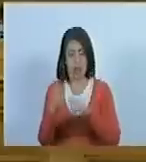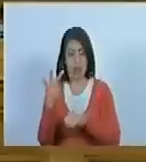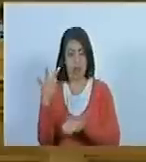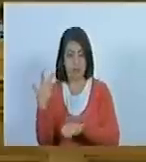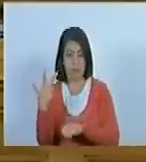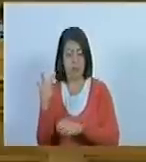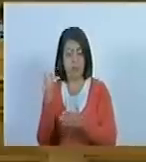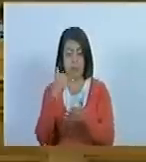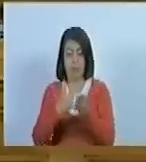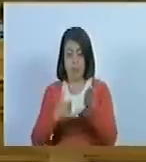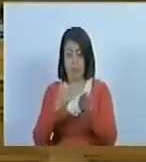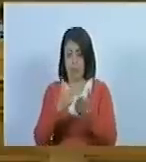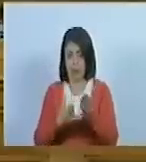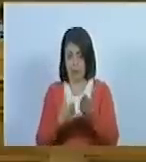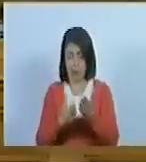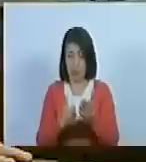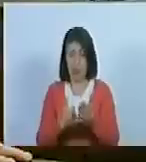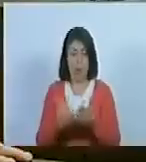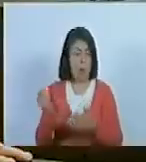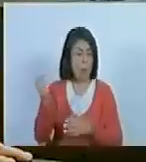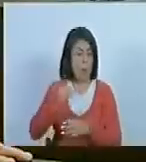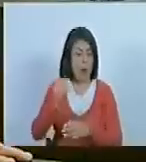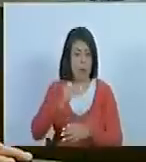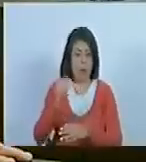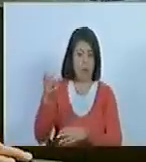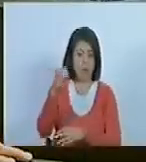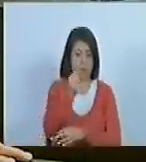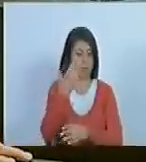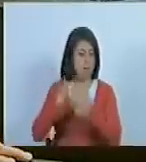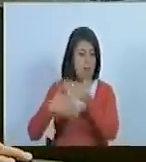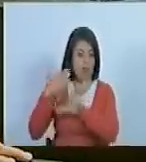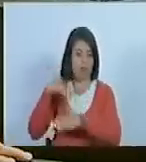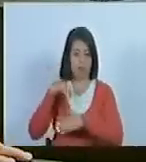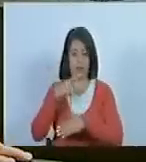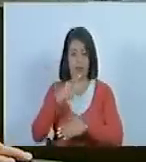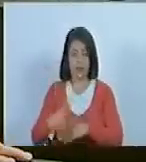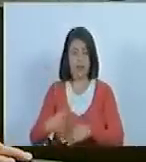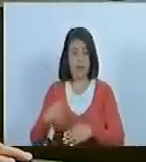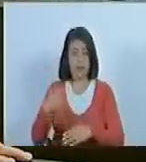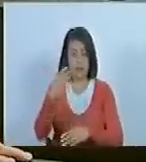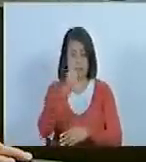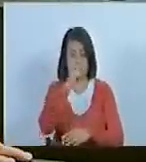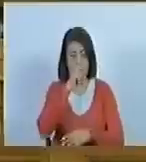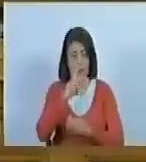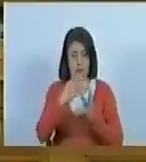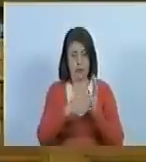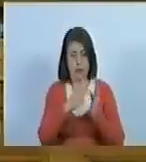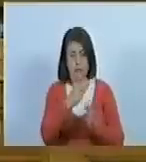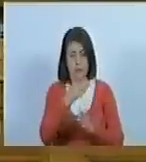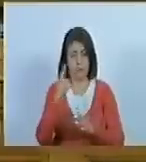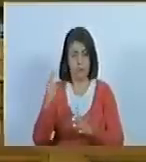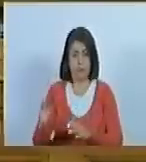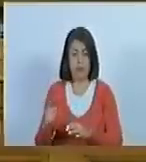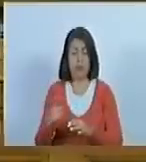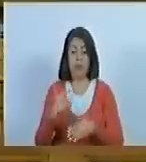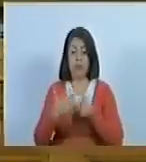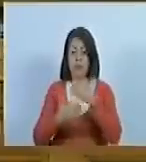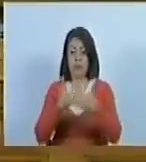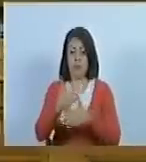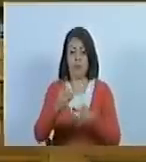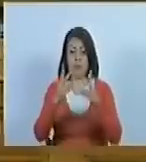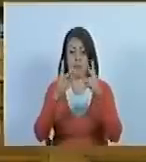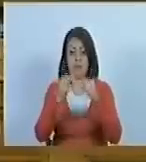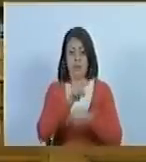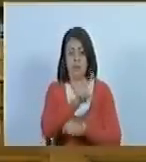183 postulados, batiendo el récord de lo que ya se había establecido como récord en el año 2021, que corrijo el número,